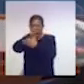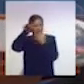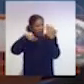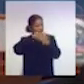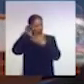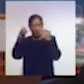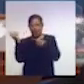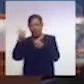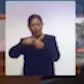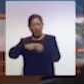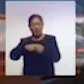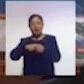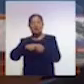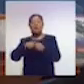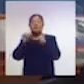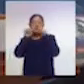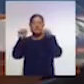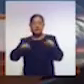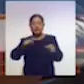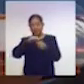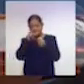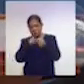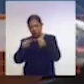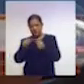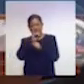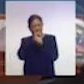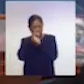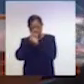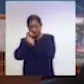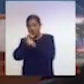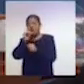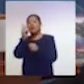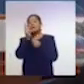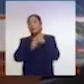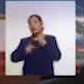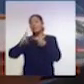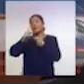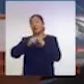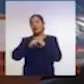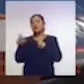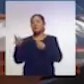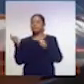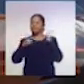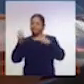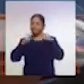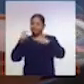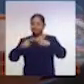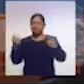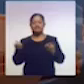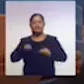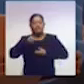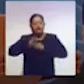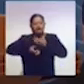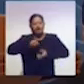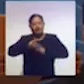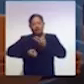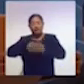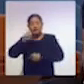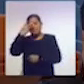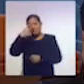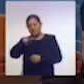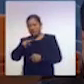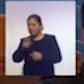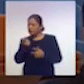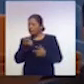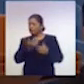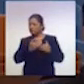integrantes del Sistema Nacional de Investigadores en el país, han contribuido a que México sea mejor y a que